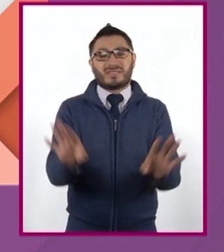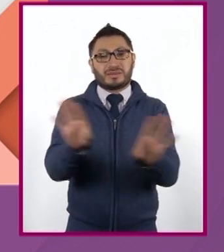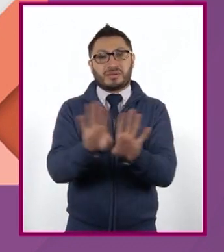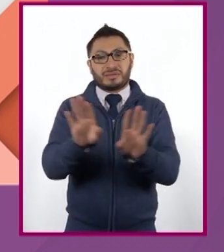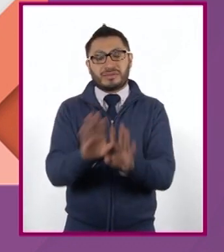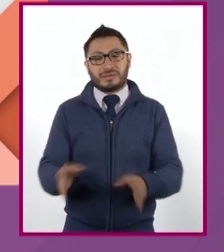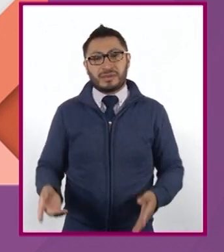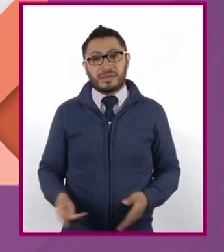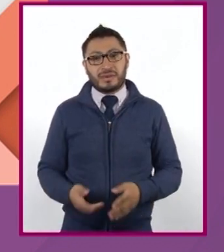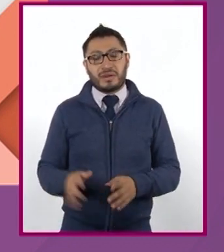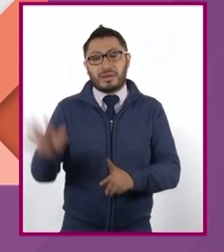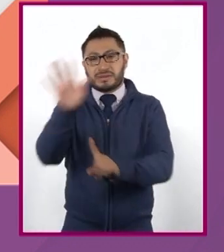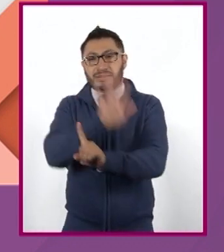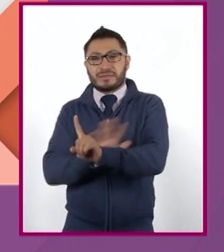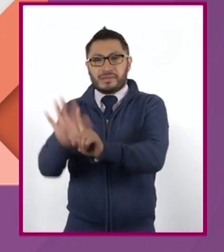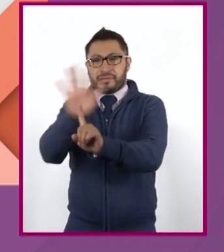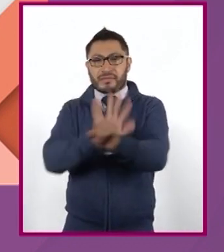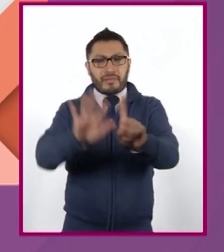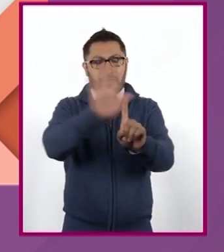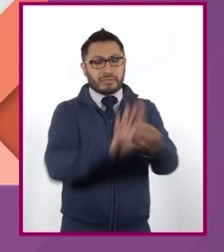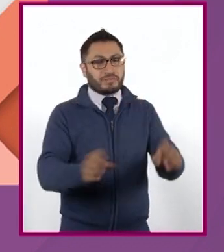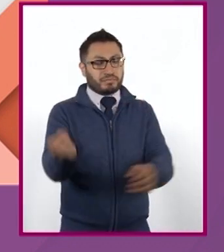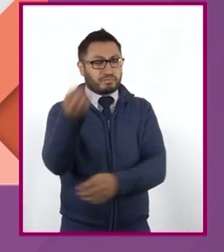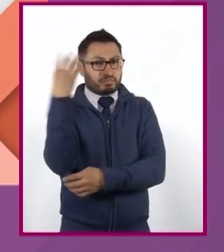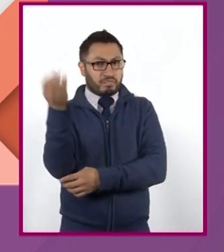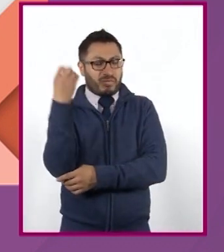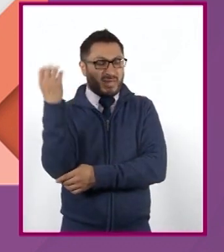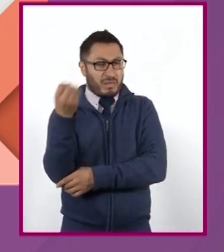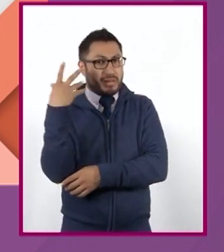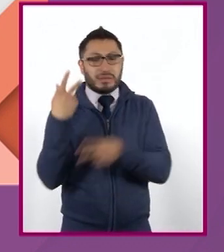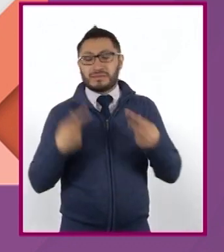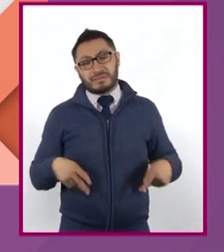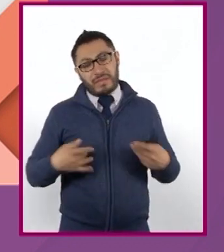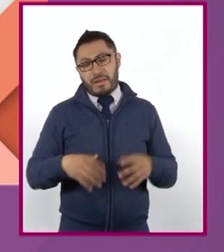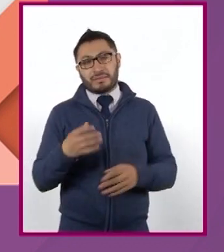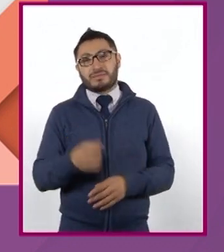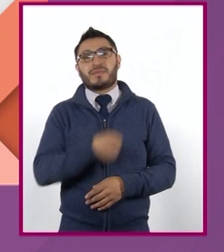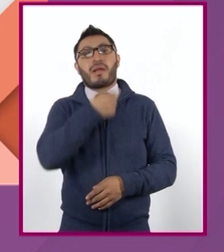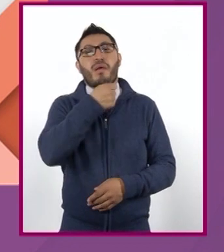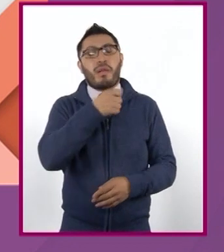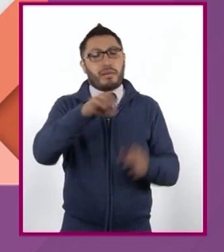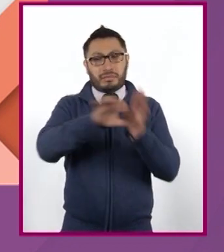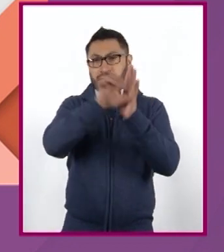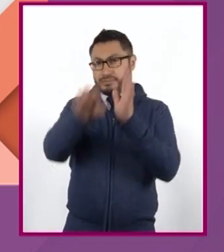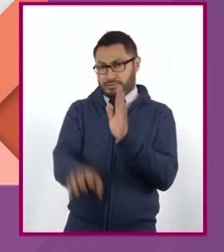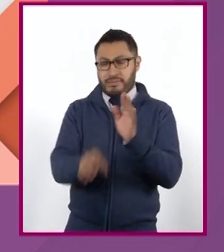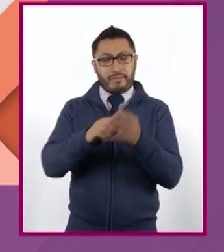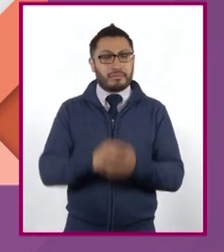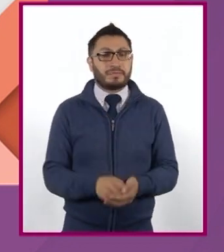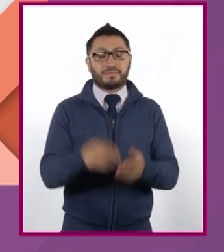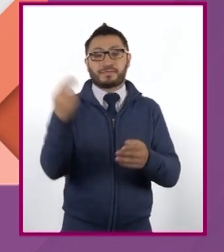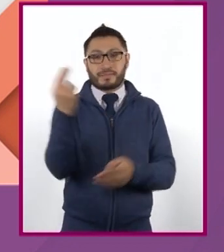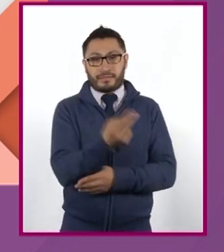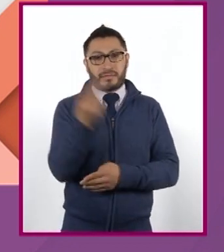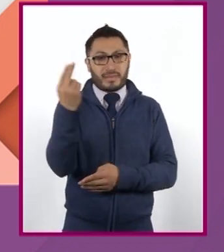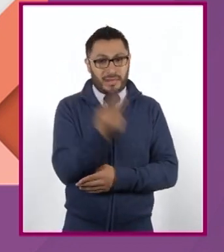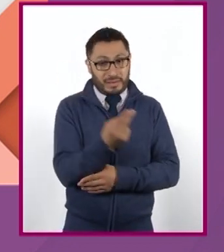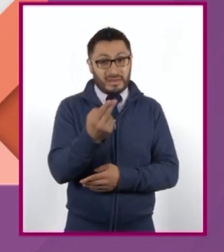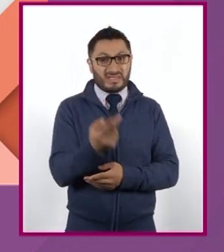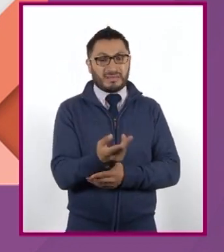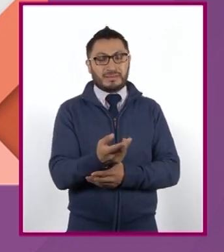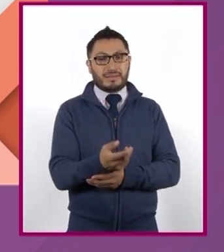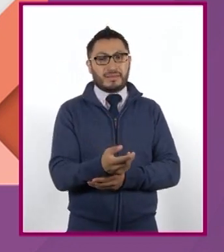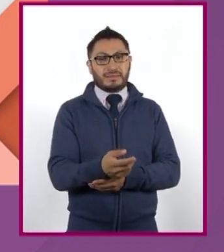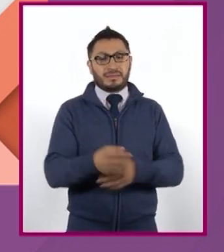inyectar persuasión en el discurso de cualquier persona. Ejemplo, es necesario ponerse